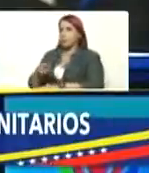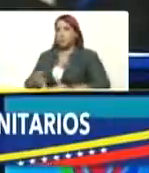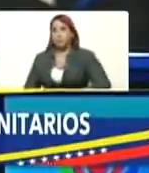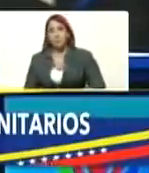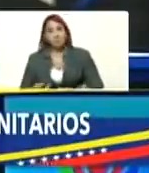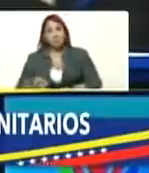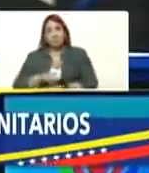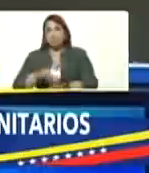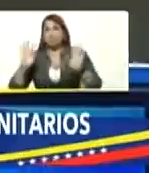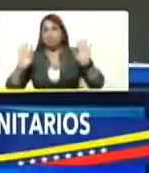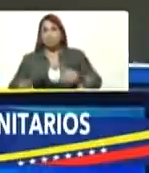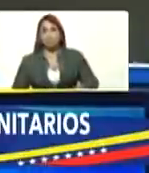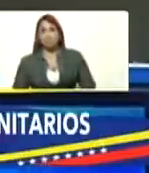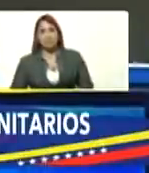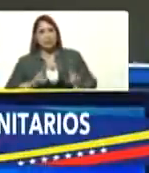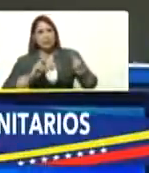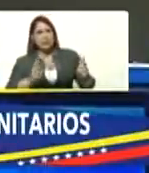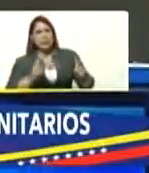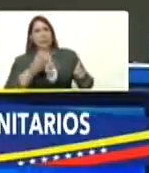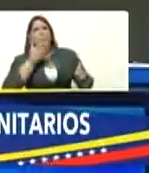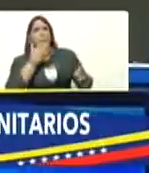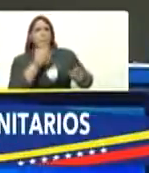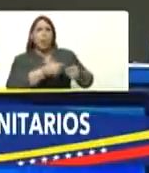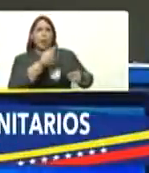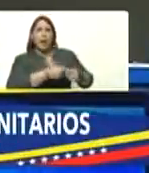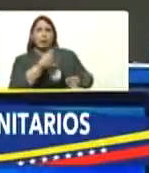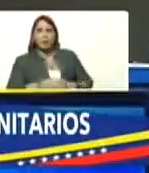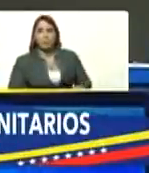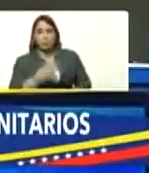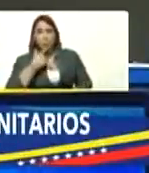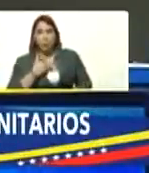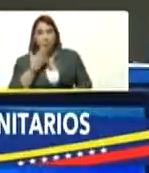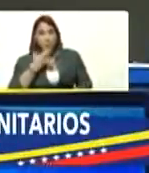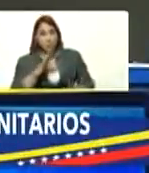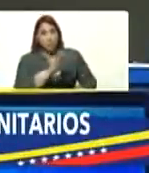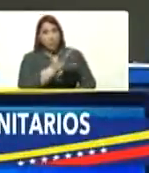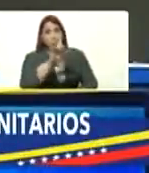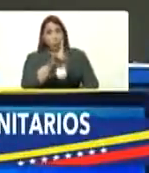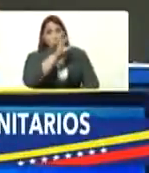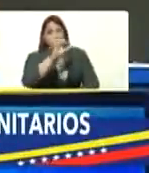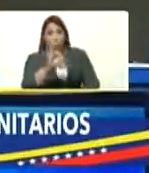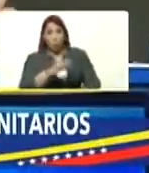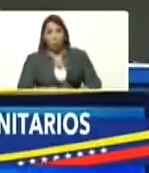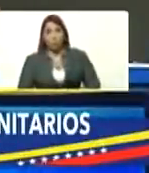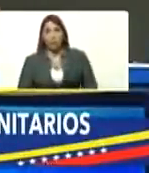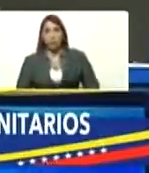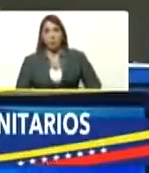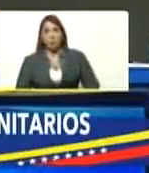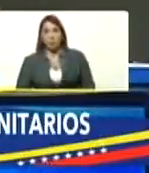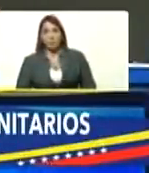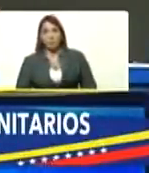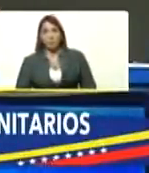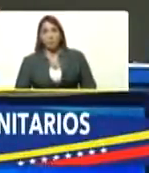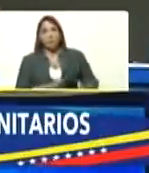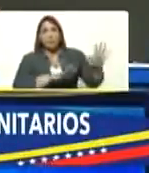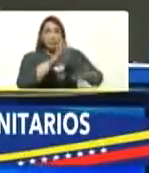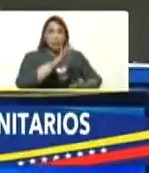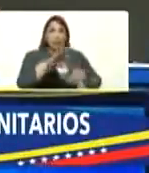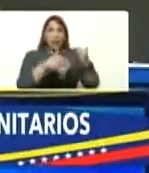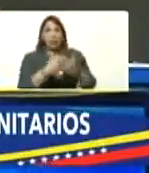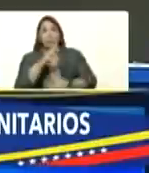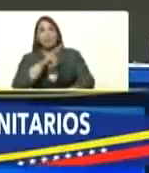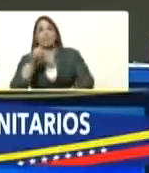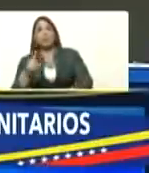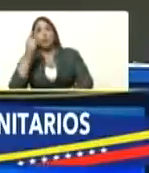muy grave. En materia del gas, por ejemplo, nos dice que un 51% lo recibe entre 15 y 21 días,